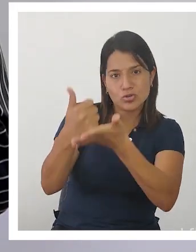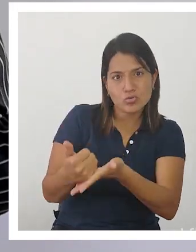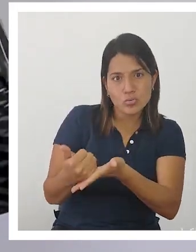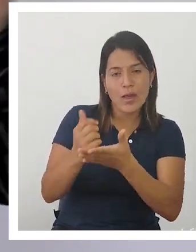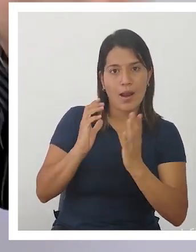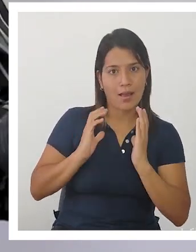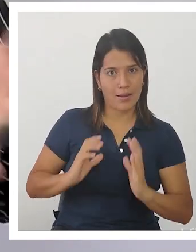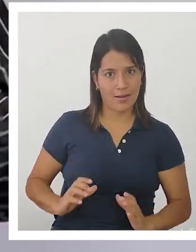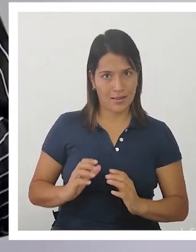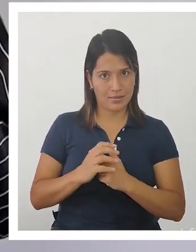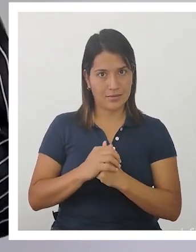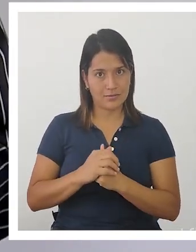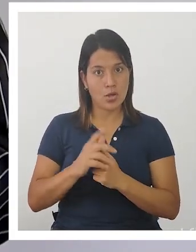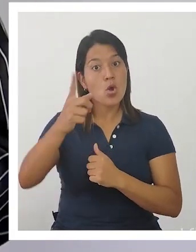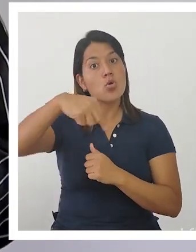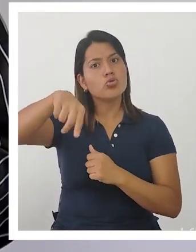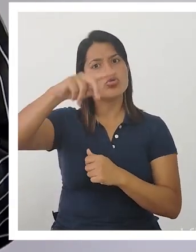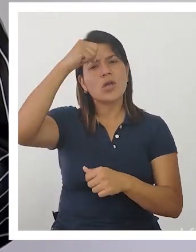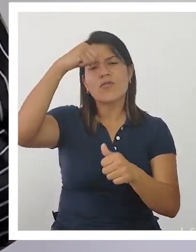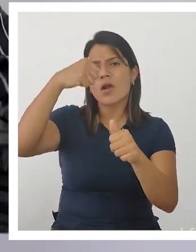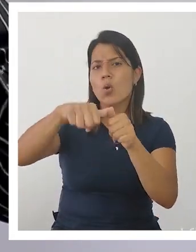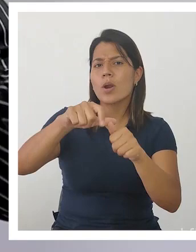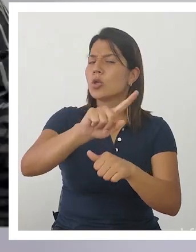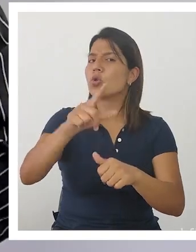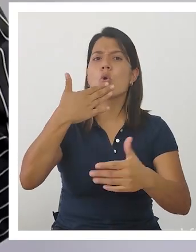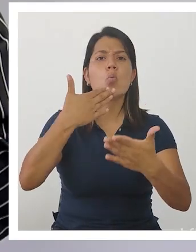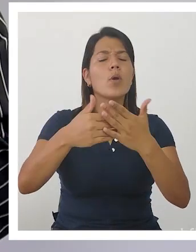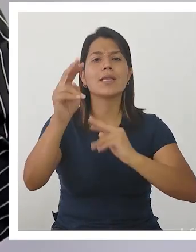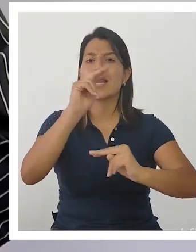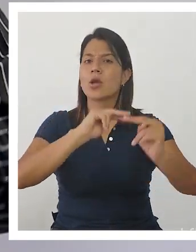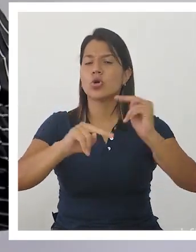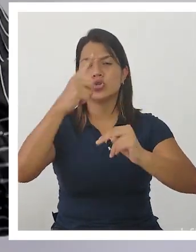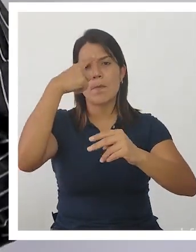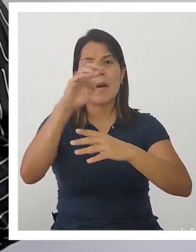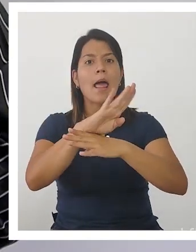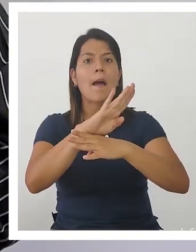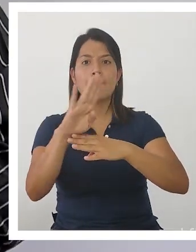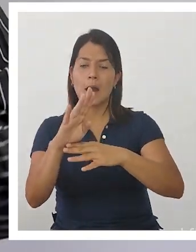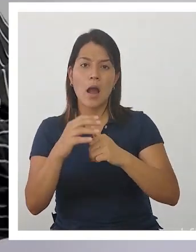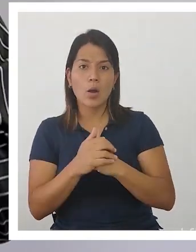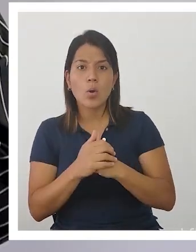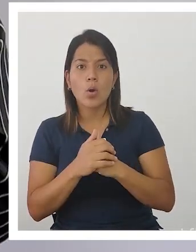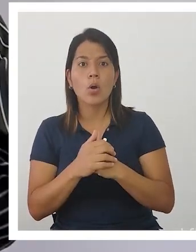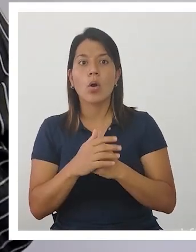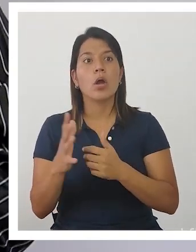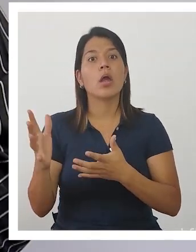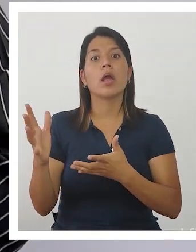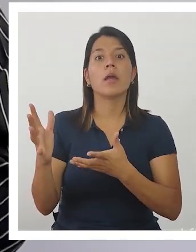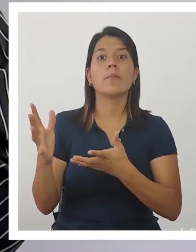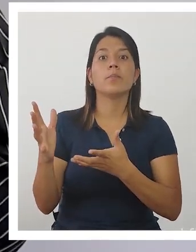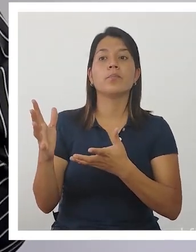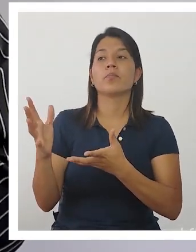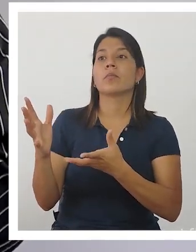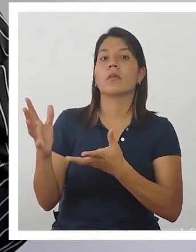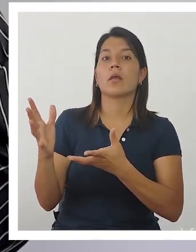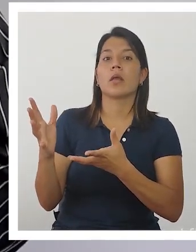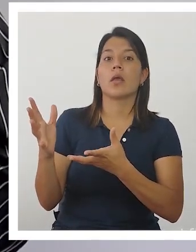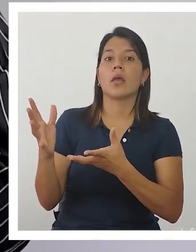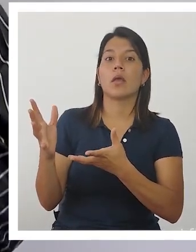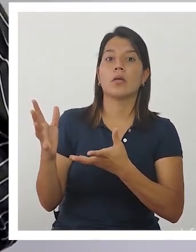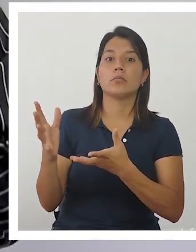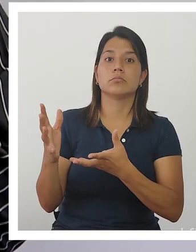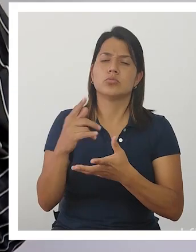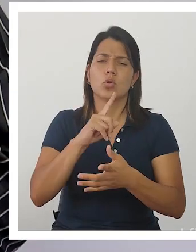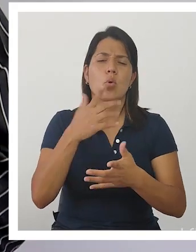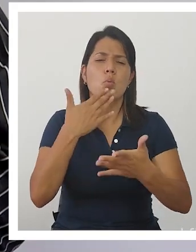clientes. Recordemos que no es negocio para un banco recoger la casa, recoger el carro o llevar una tarjeta de crédito a un incobrable, a un cobro judicial.